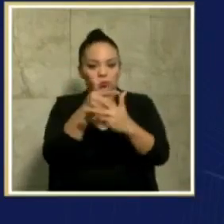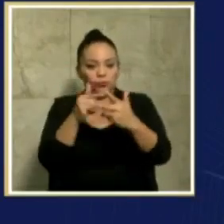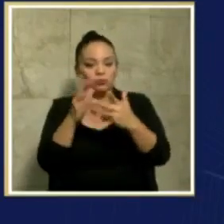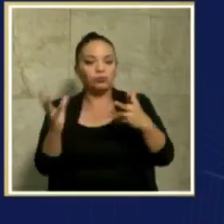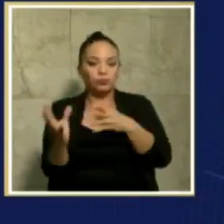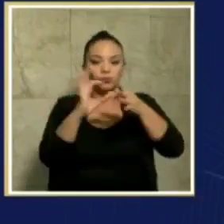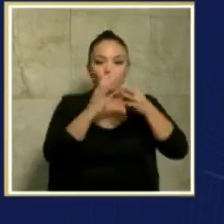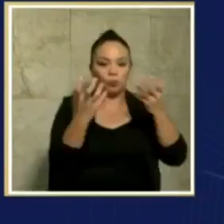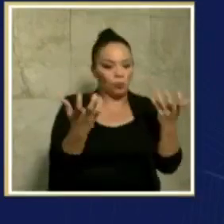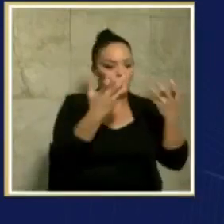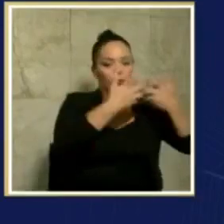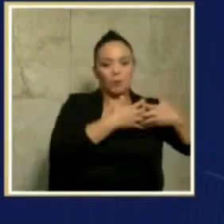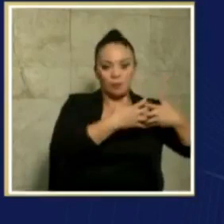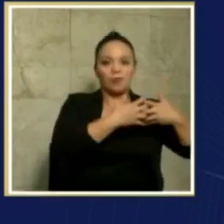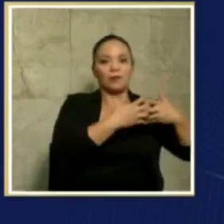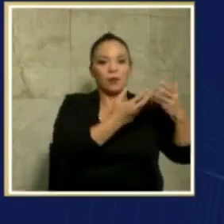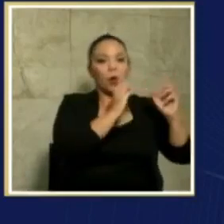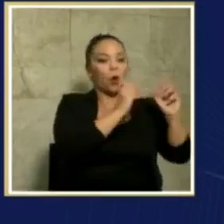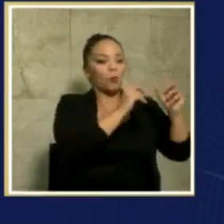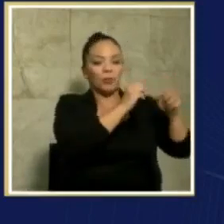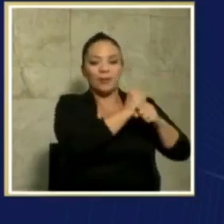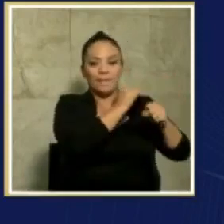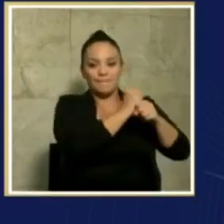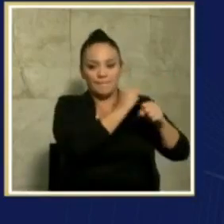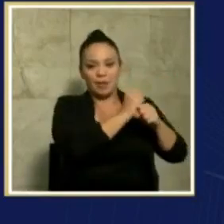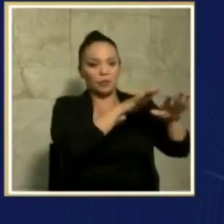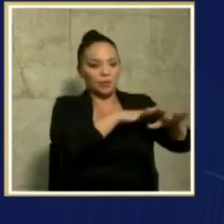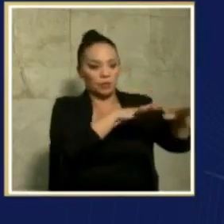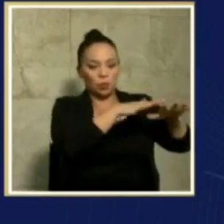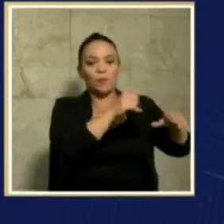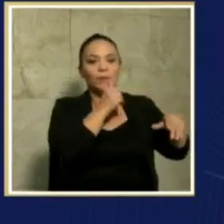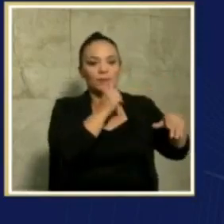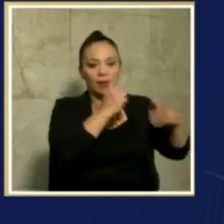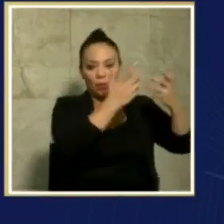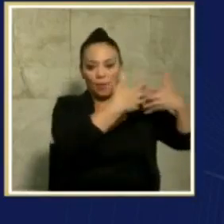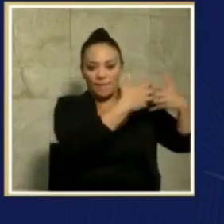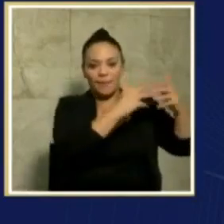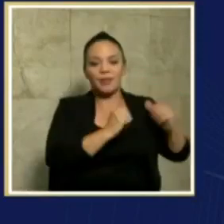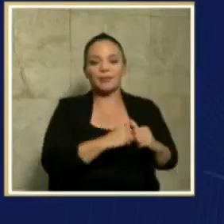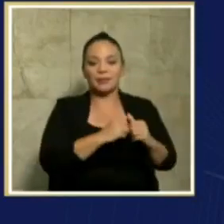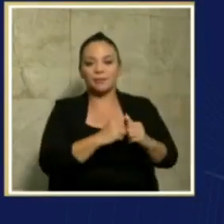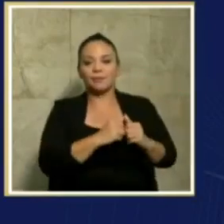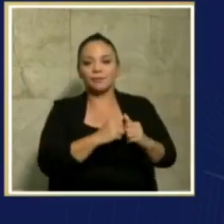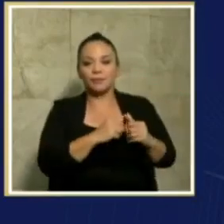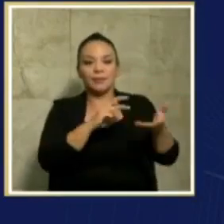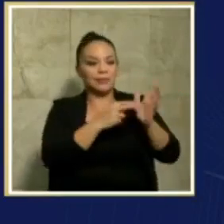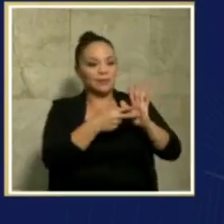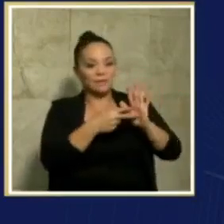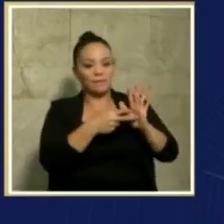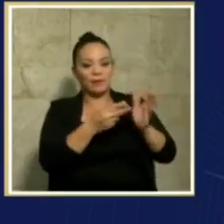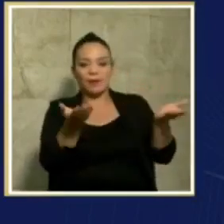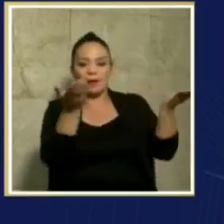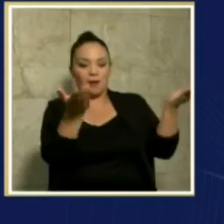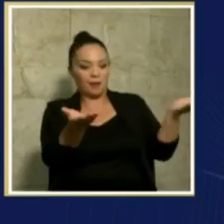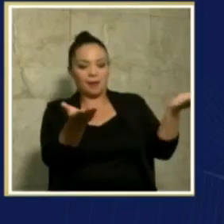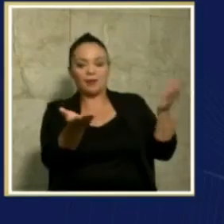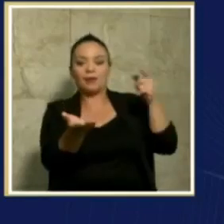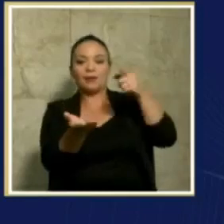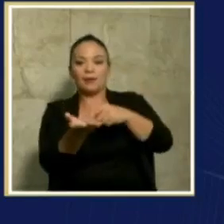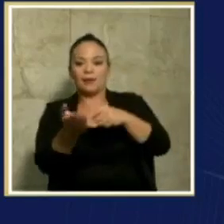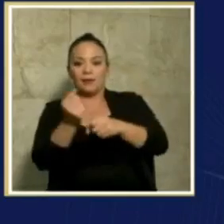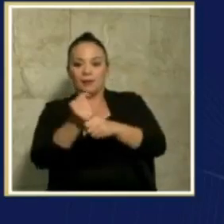las oportunidades de empleo que ofrece el sector privado. Y al sector privado, obviamente, que pueda encontrar el talento humano